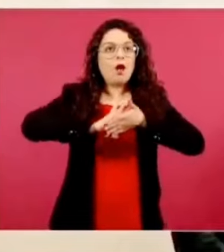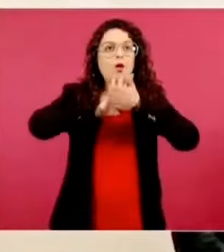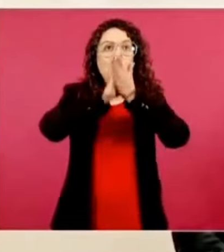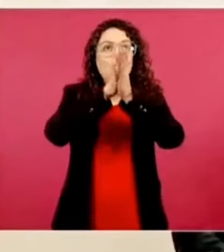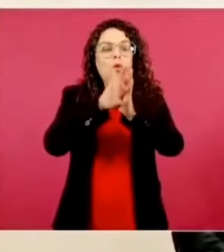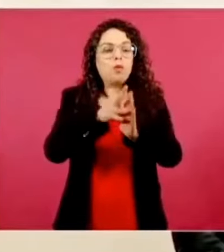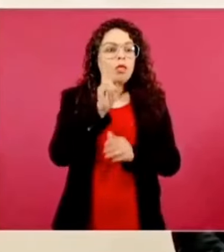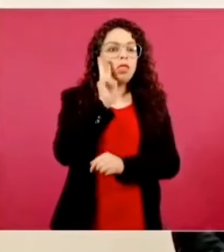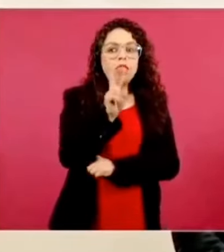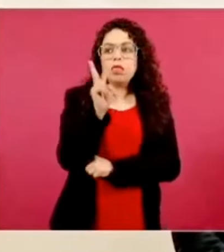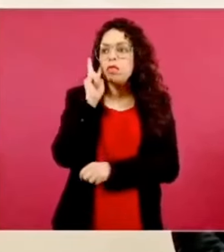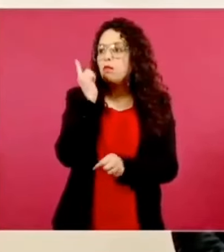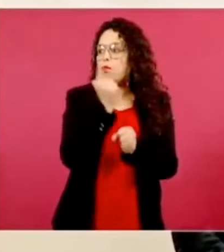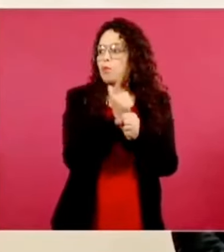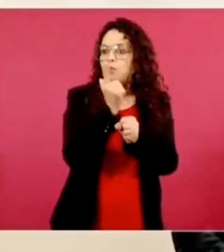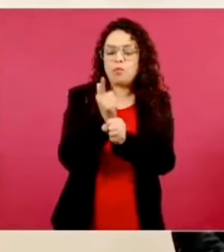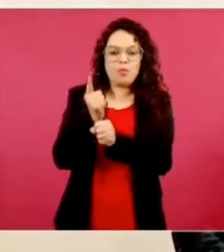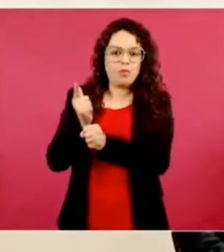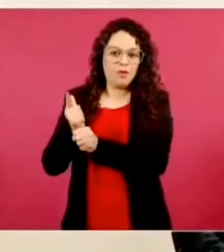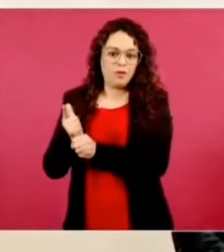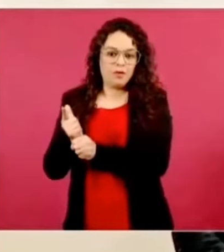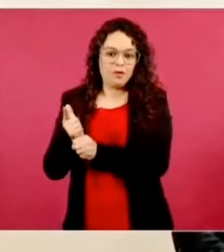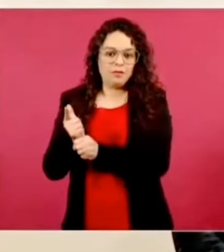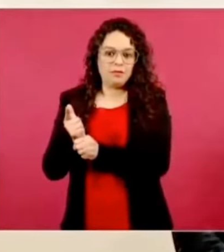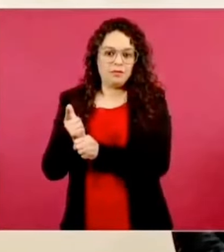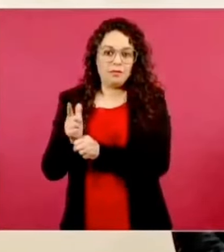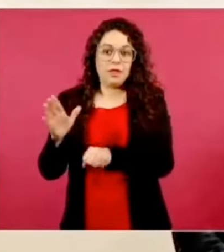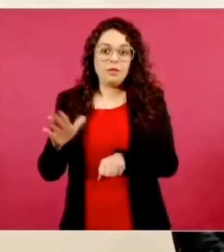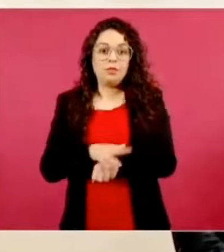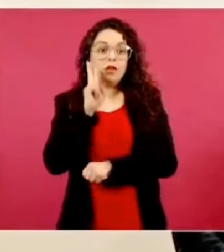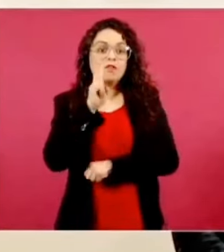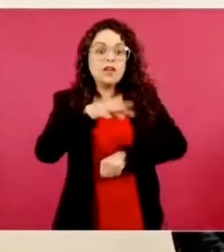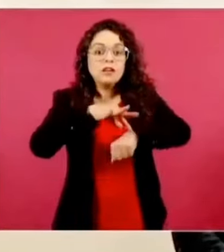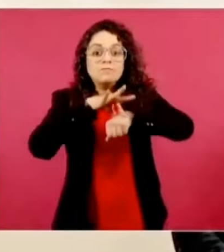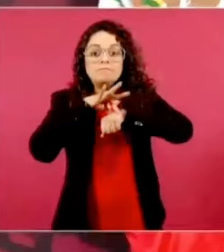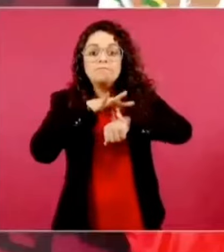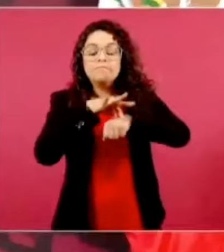algo que se constata, hechos.